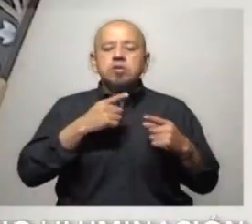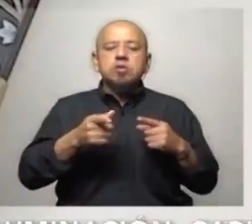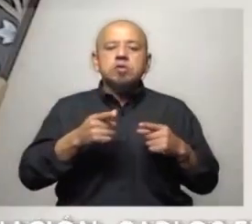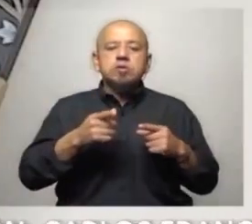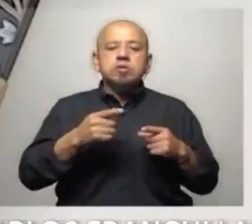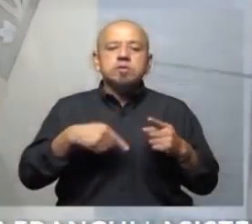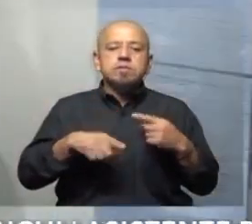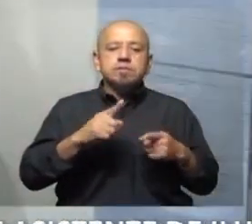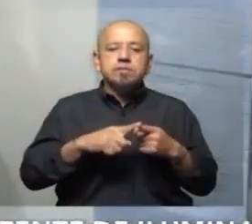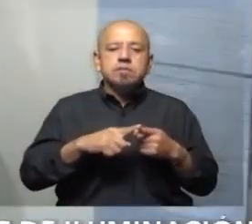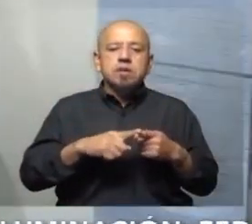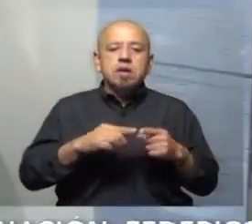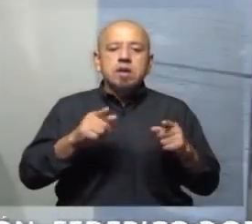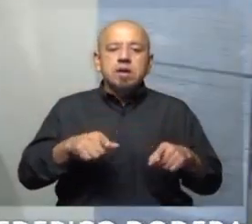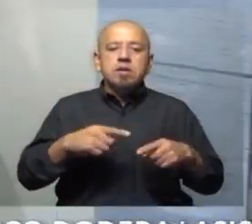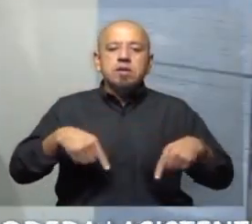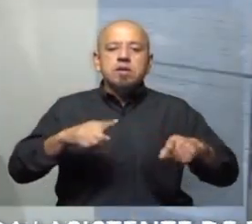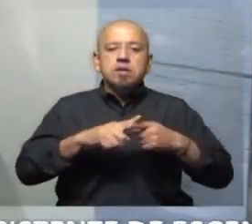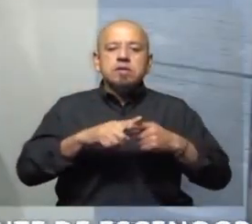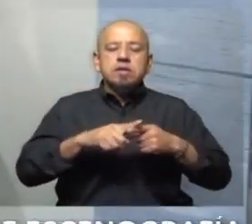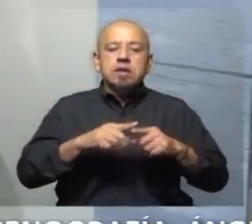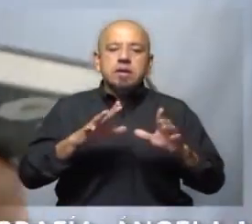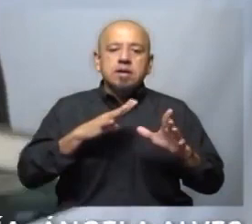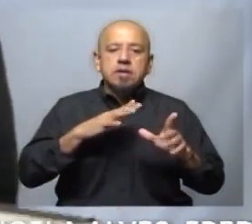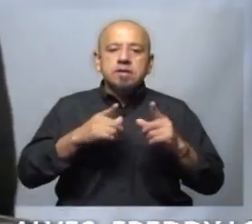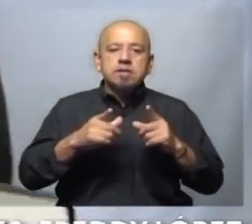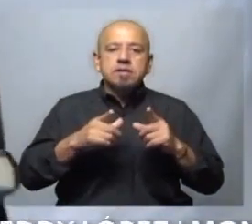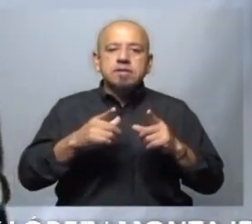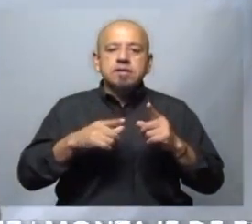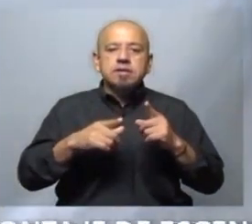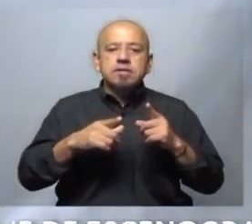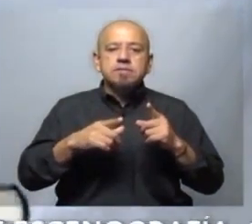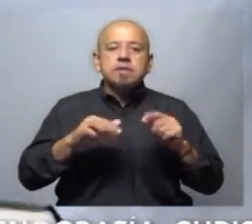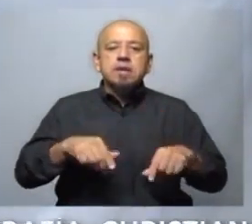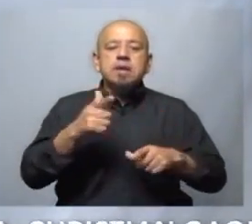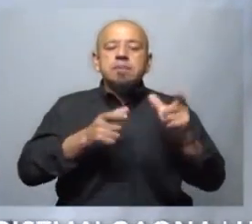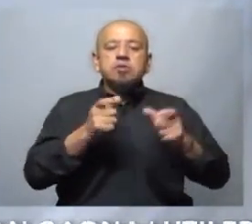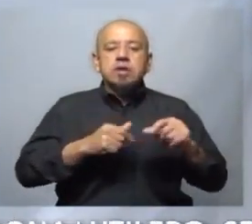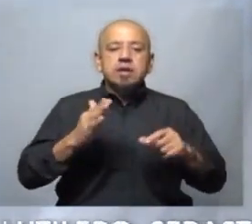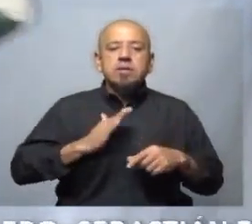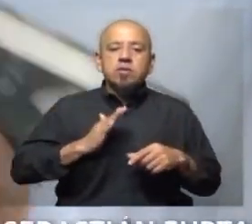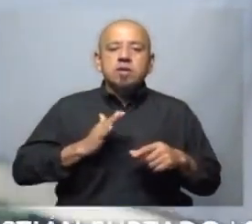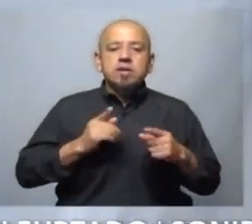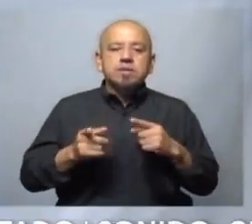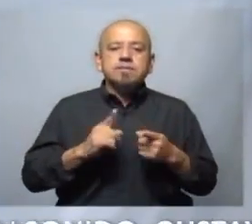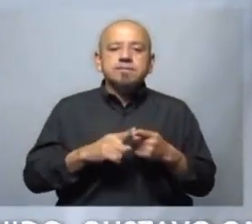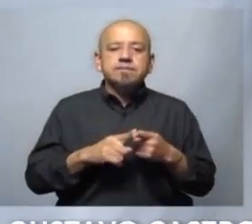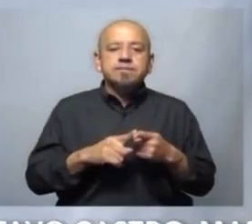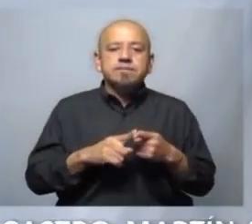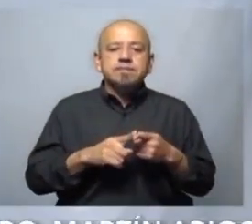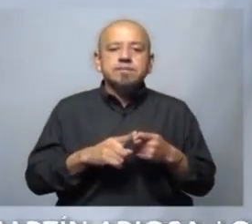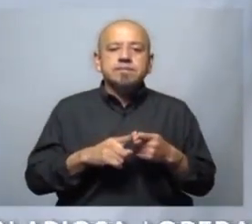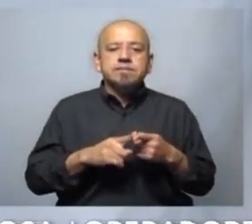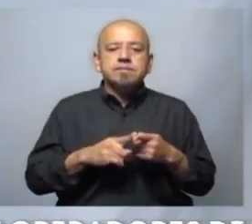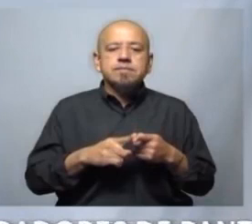masculino tanto en leyendas cuentos de hadas personajes femeninos de las ficciones y también